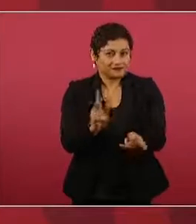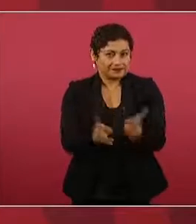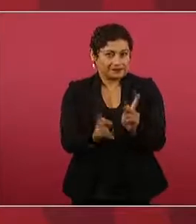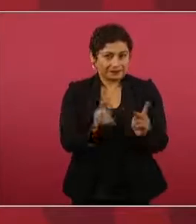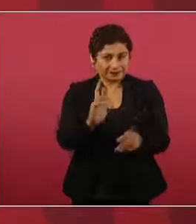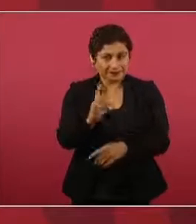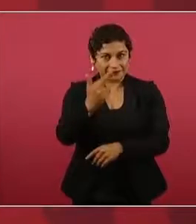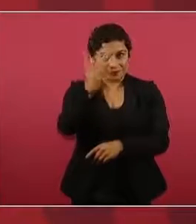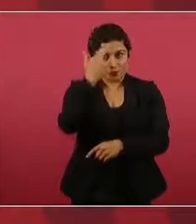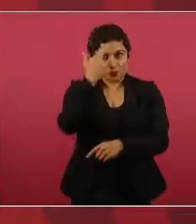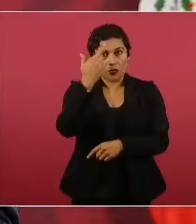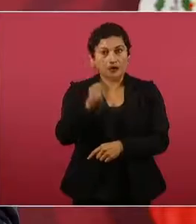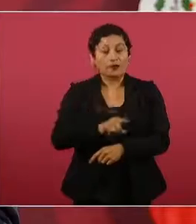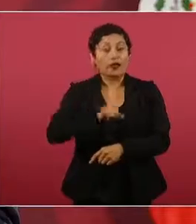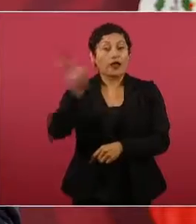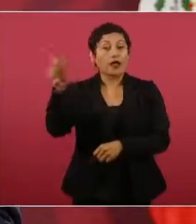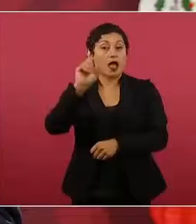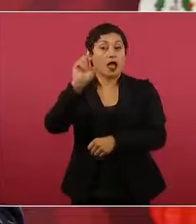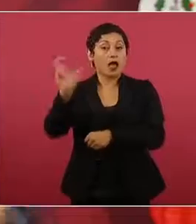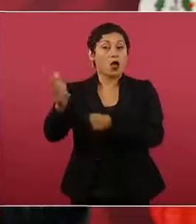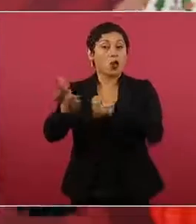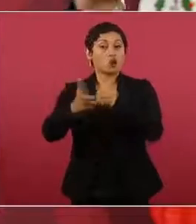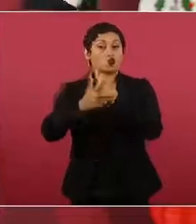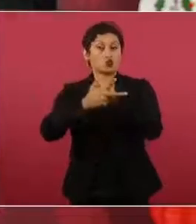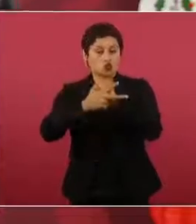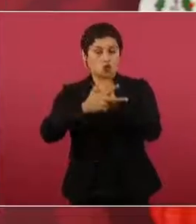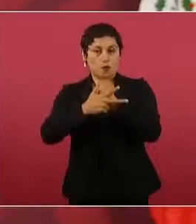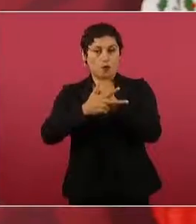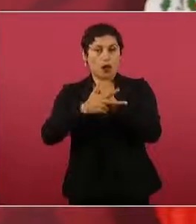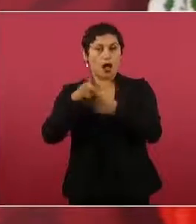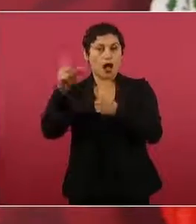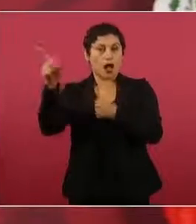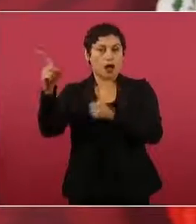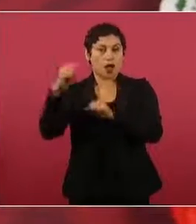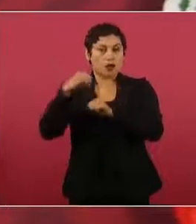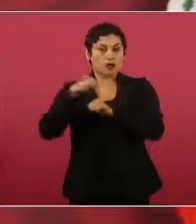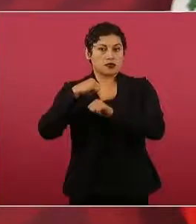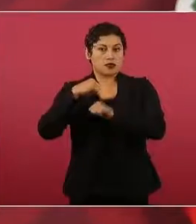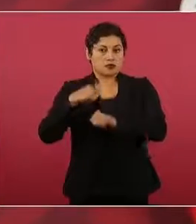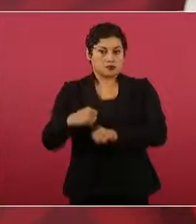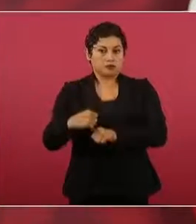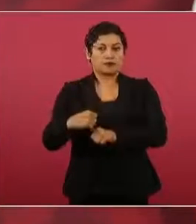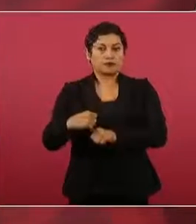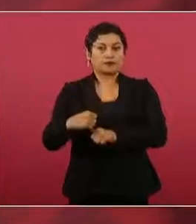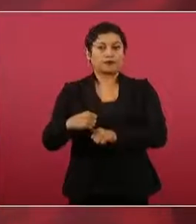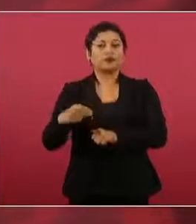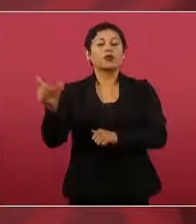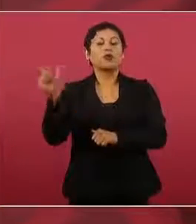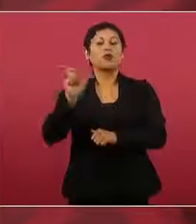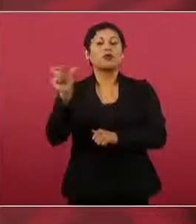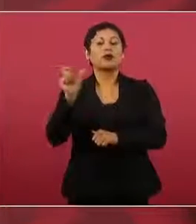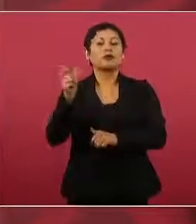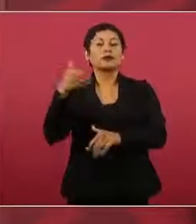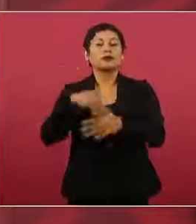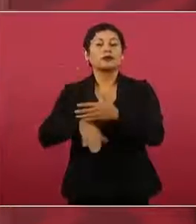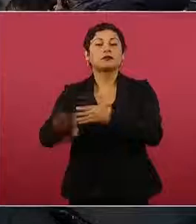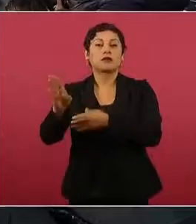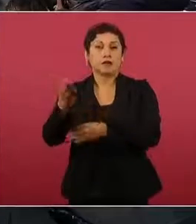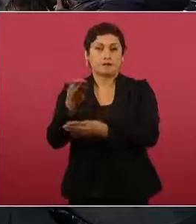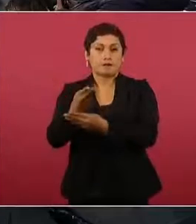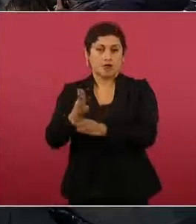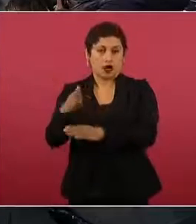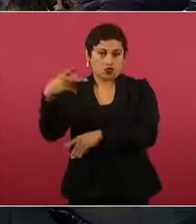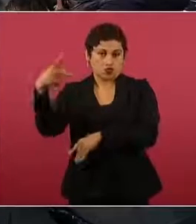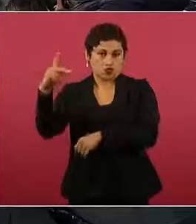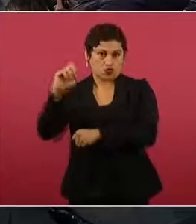mandatario europeo, después de llegar del Banco de Europa,